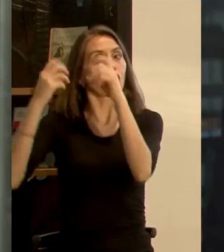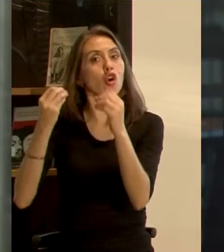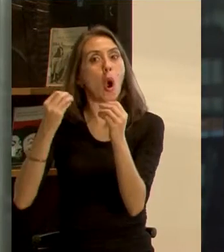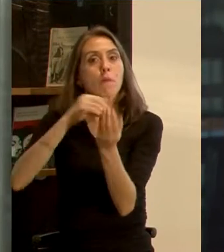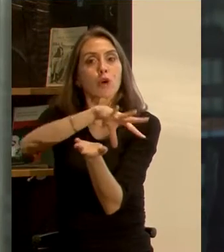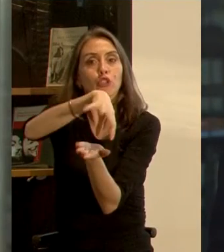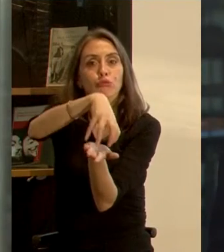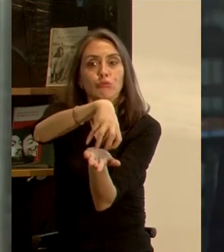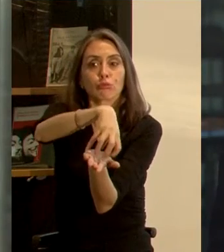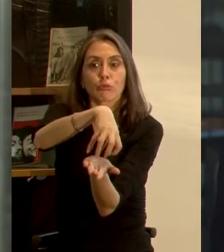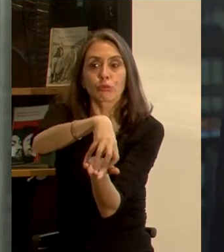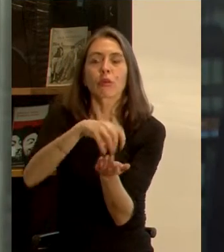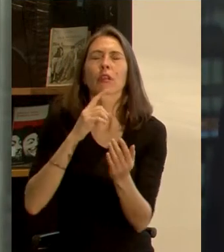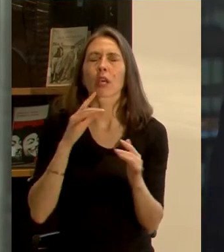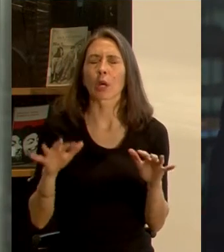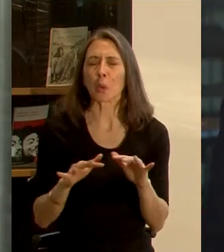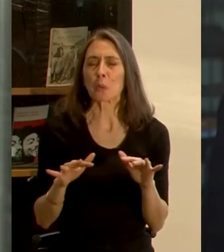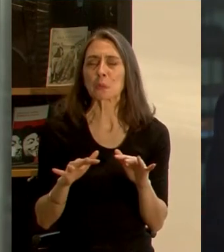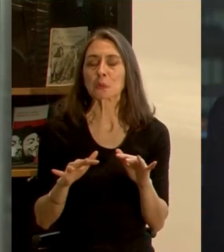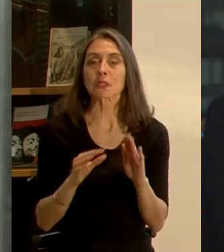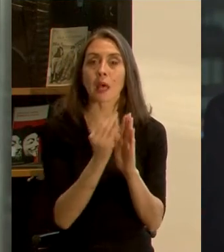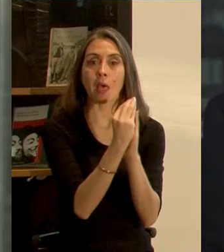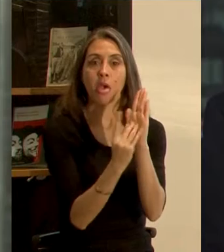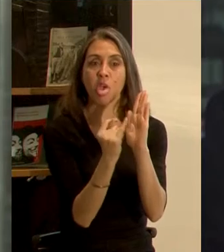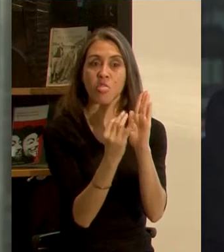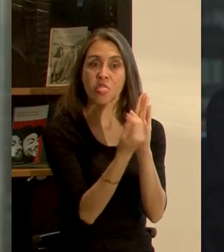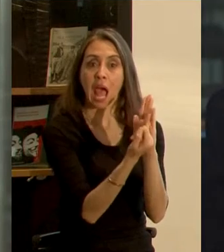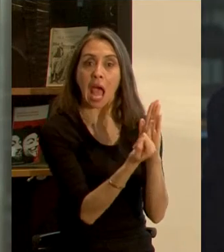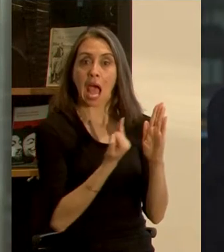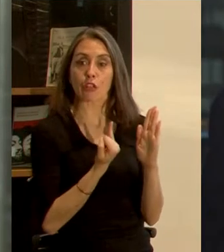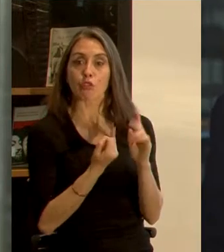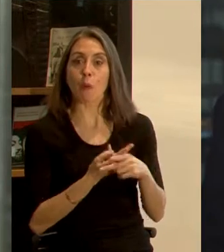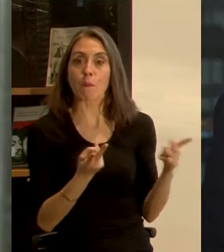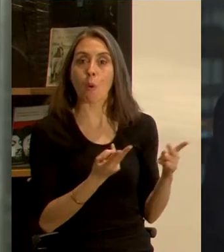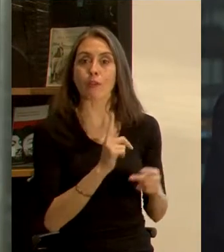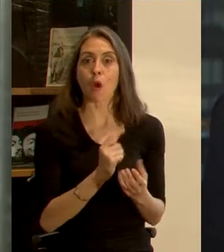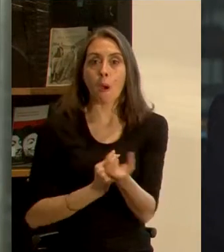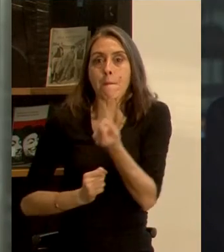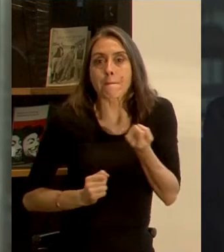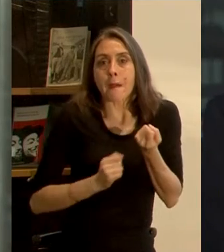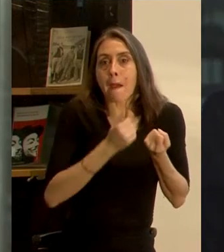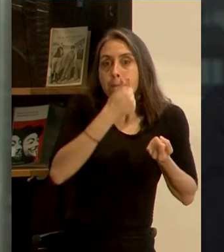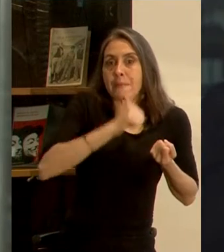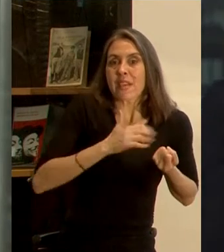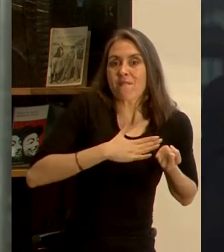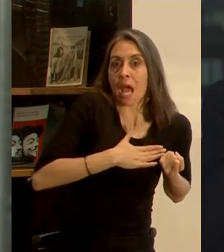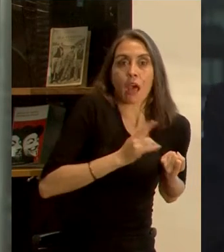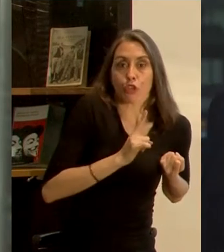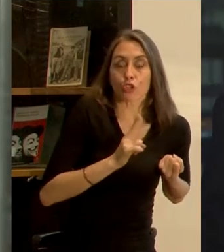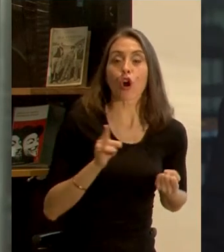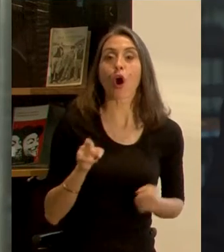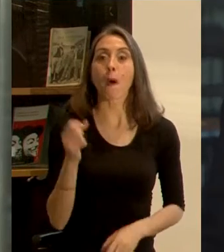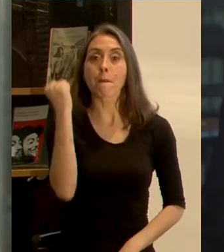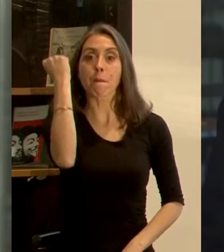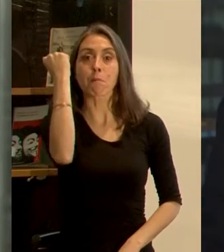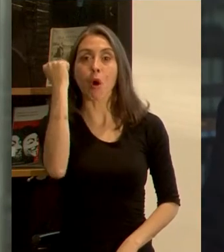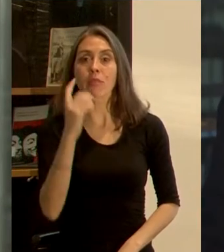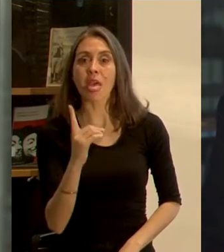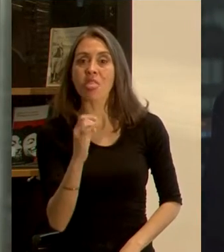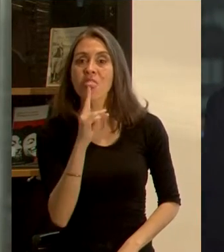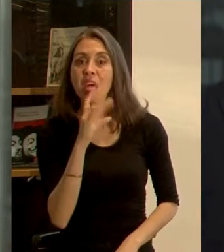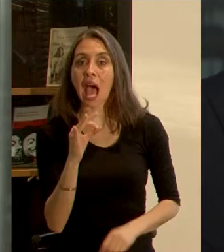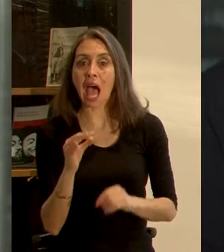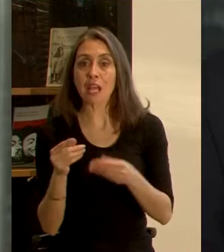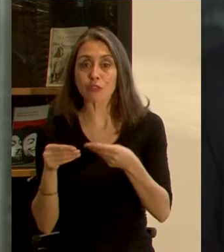usar los datos como bien público, no como bien privado, porque justamente el poder de los datos son cuando son